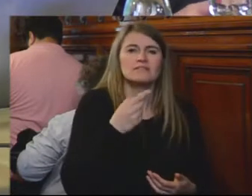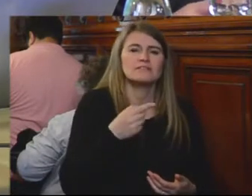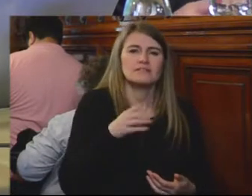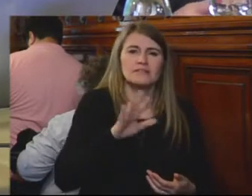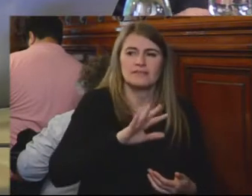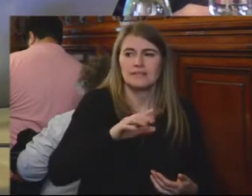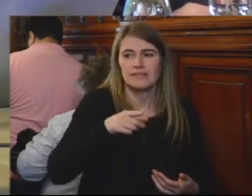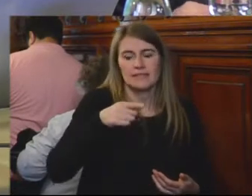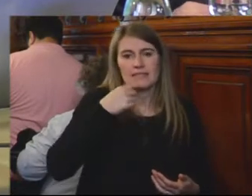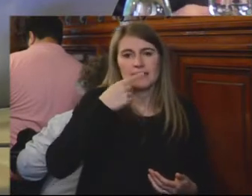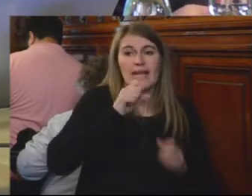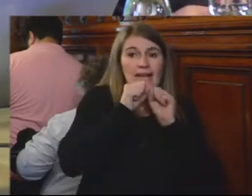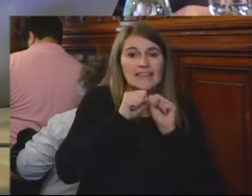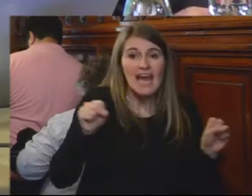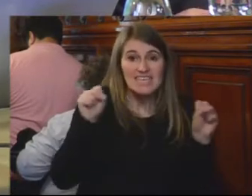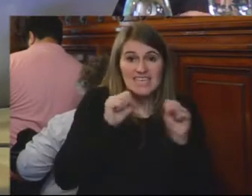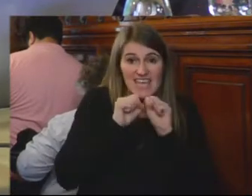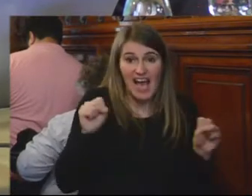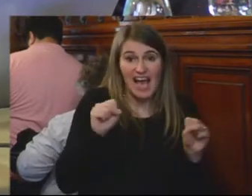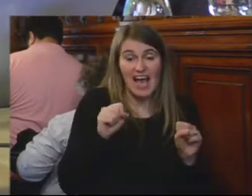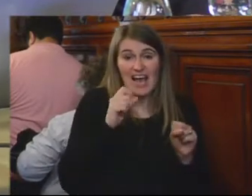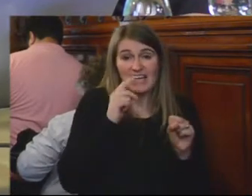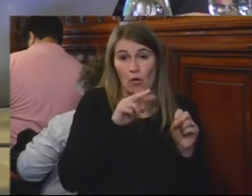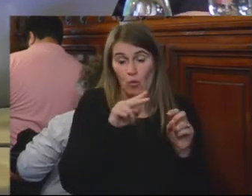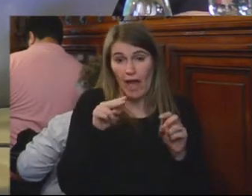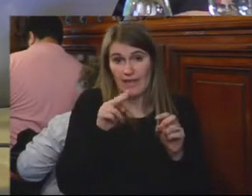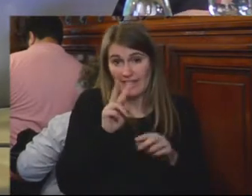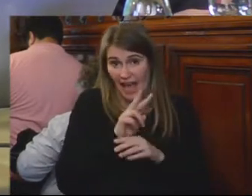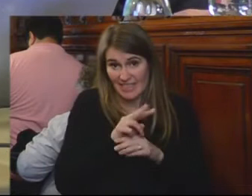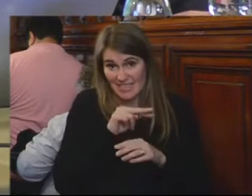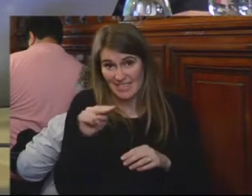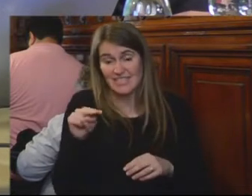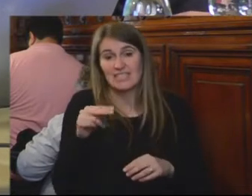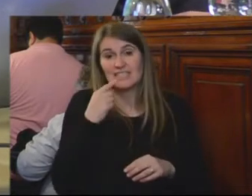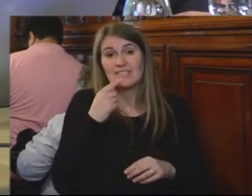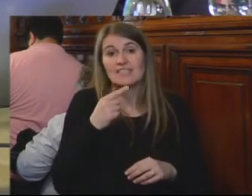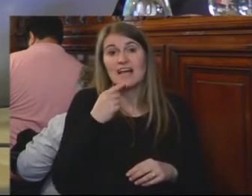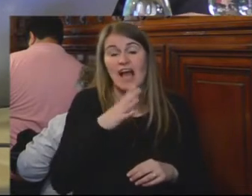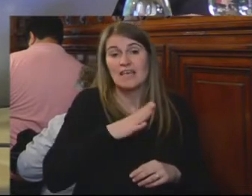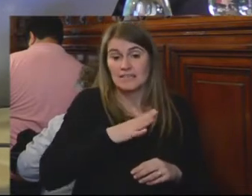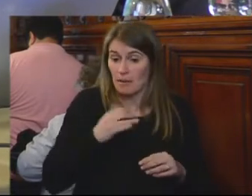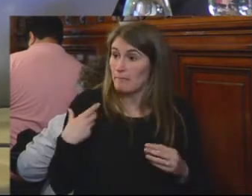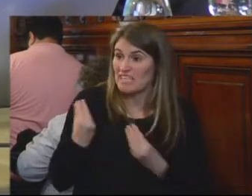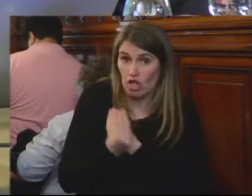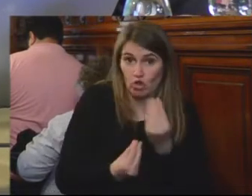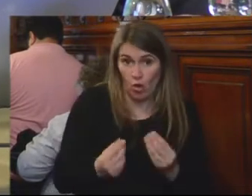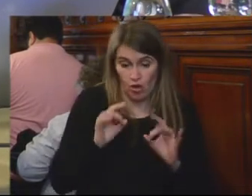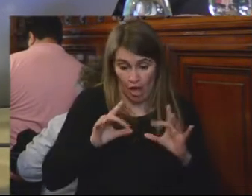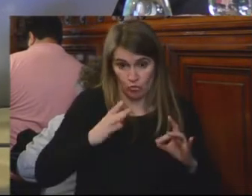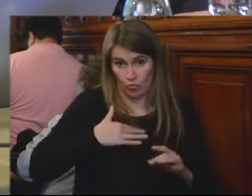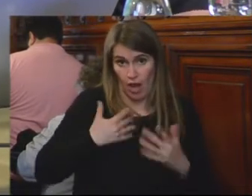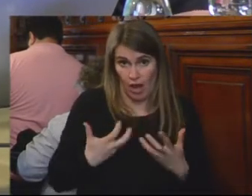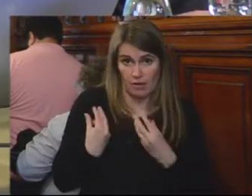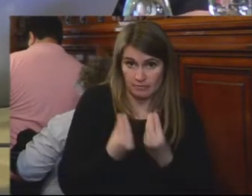casos en donde la secretaria detectó irregularidades en esos pedidos se presentó espontáneamente y así lo hizo en el caso de miguel